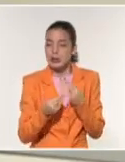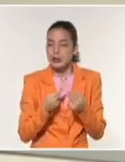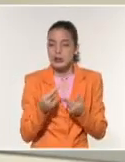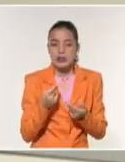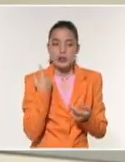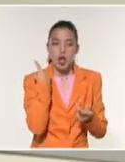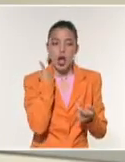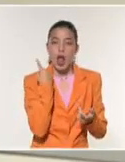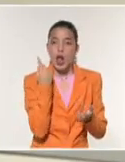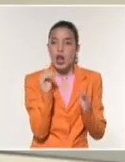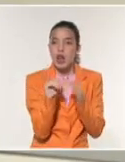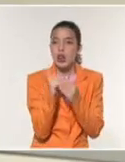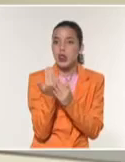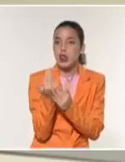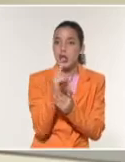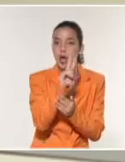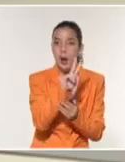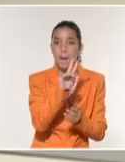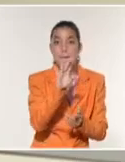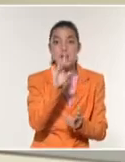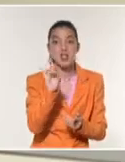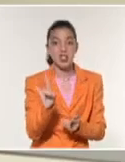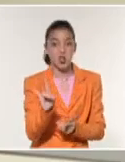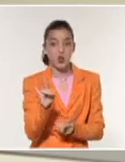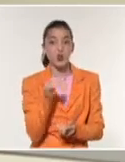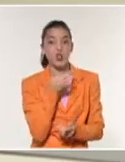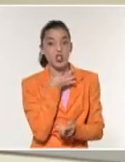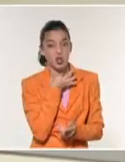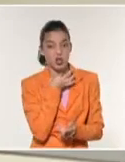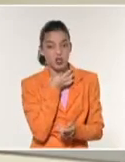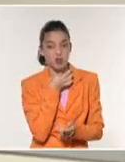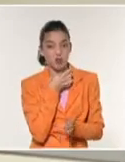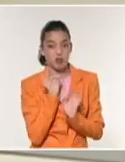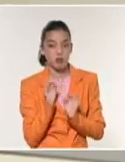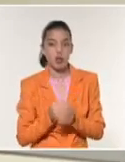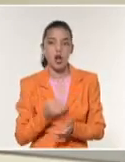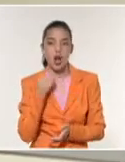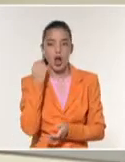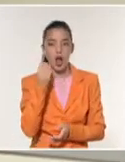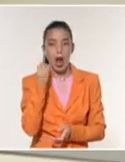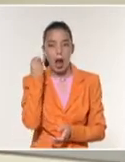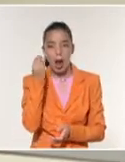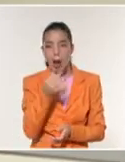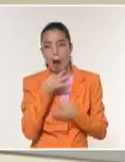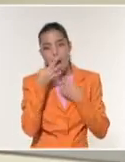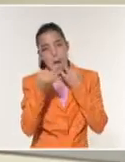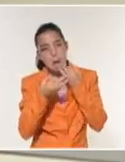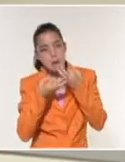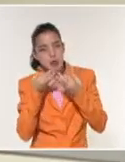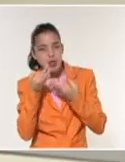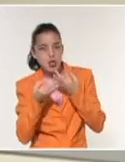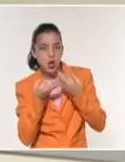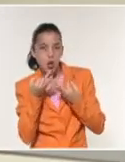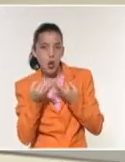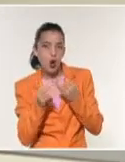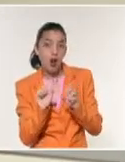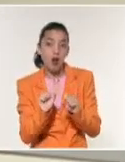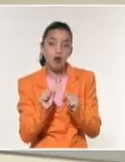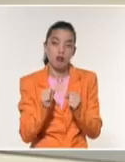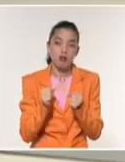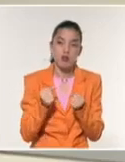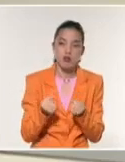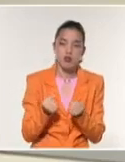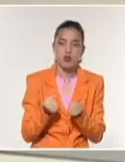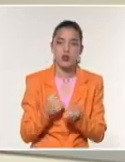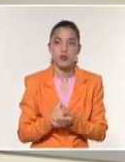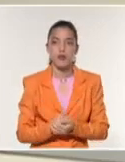persona, de esta que referíamos anteriormente, se les dio a conocer las obligaciones como anteriormente dijimos. Entre ellas estaba que